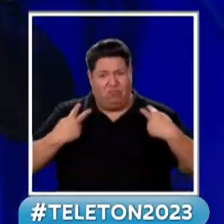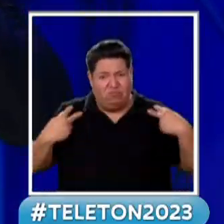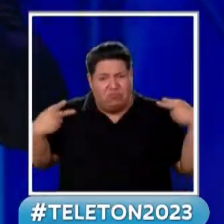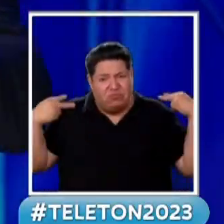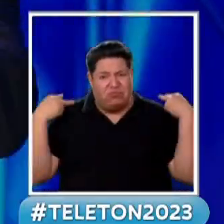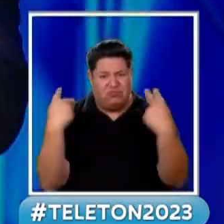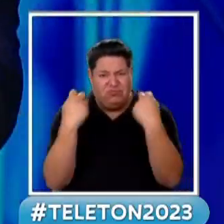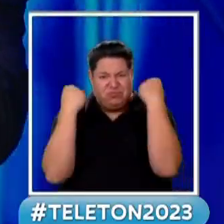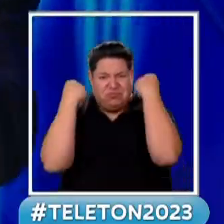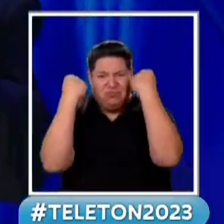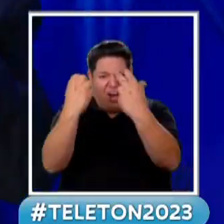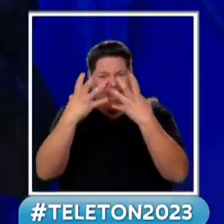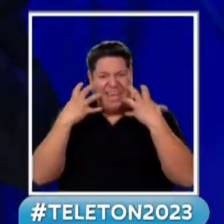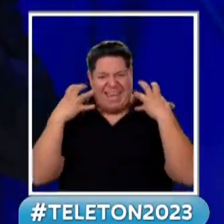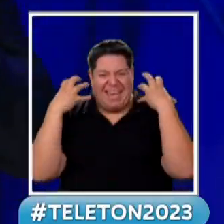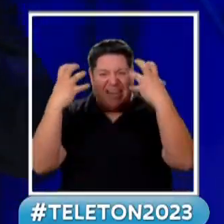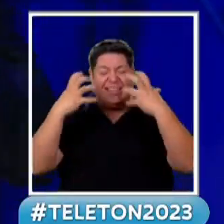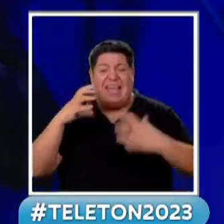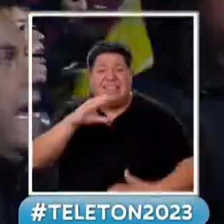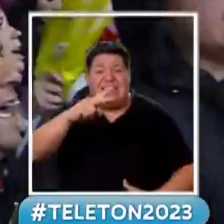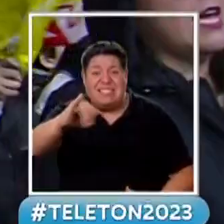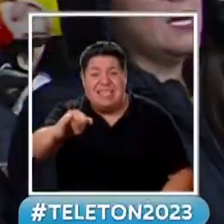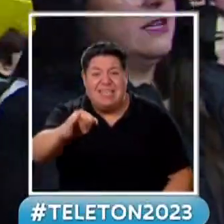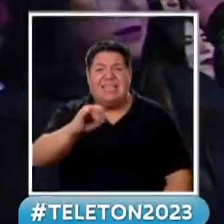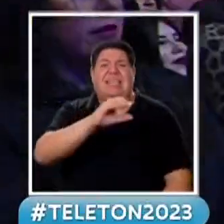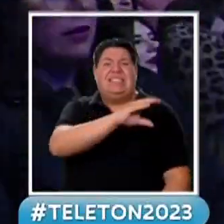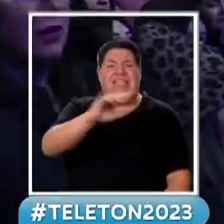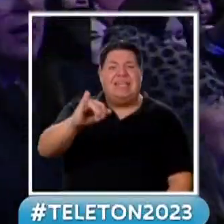fuerte y que lo escuche el mundo. ¡CHI!